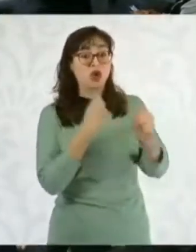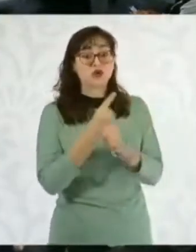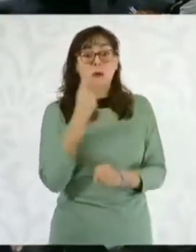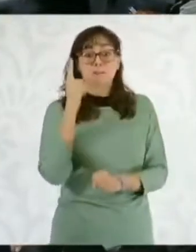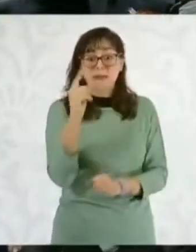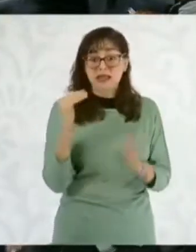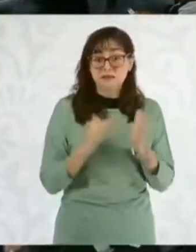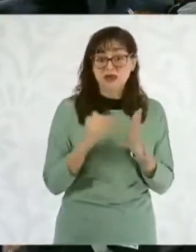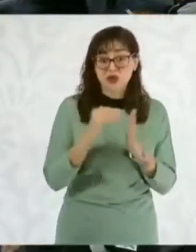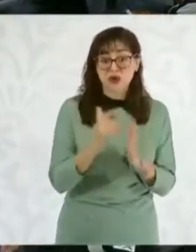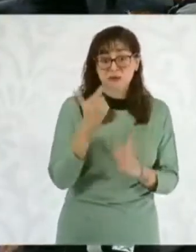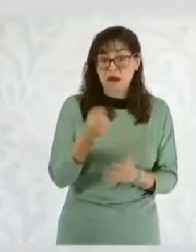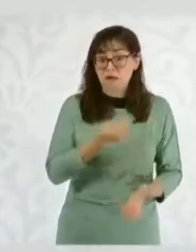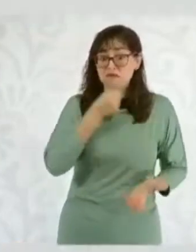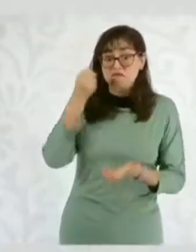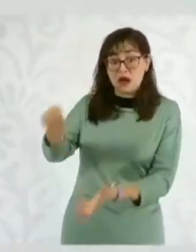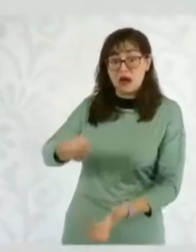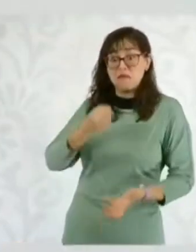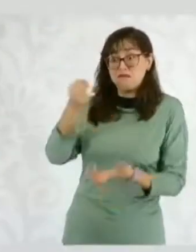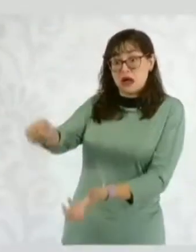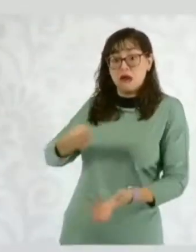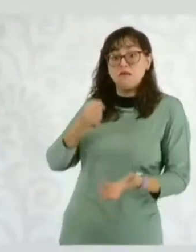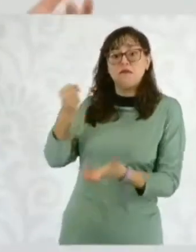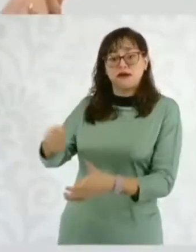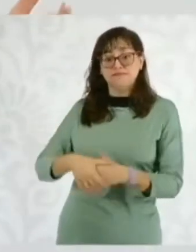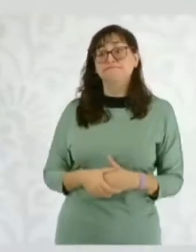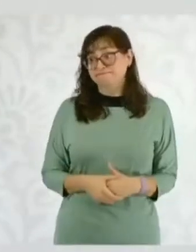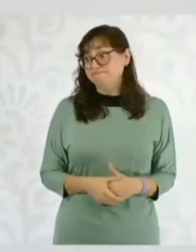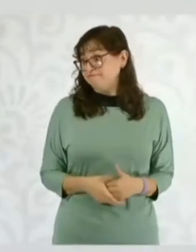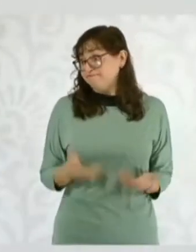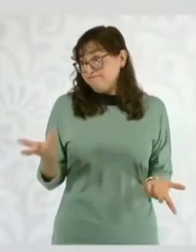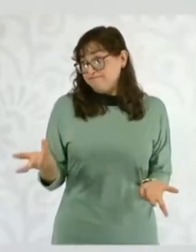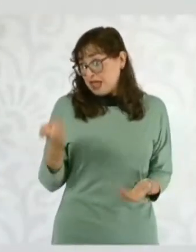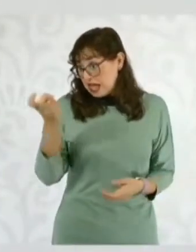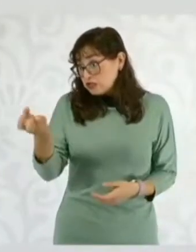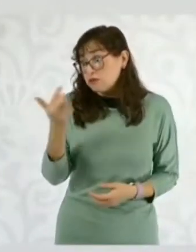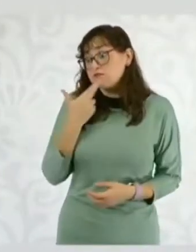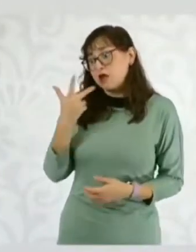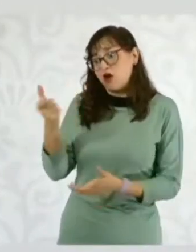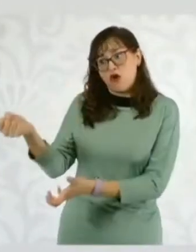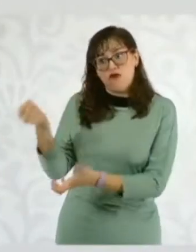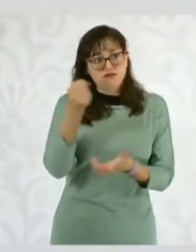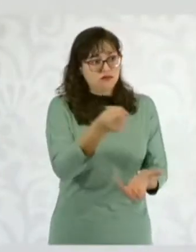institución. Exactamente, que se podrían ir a escuelas, por ejemplo.